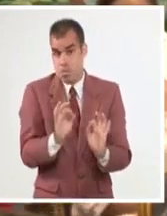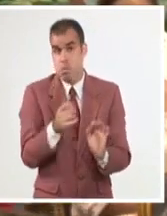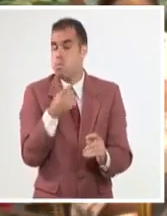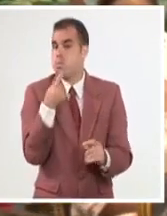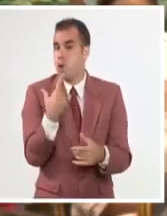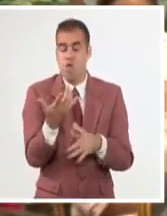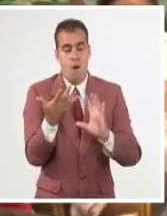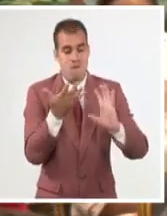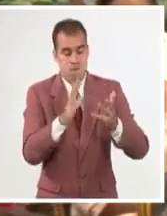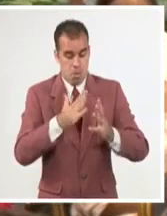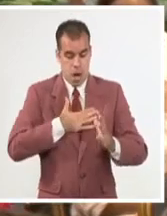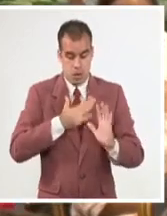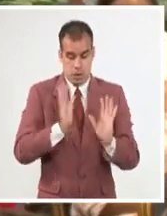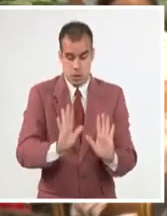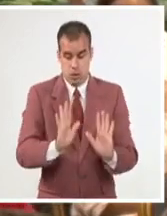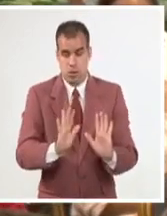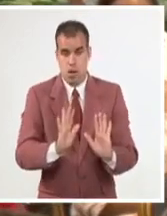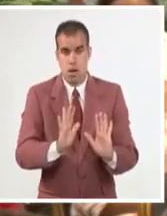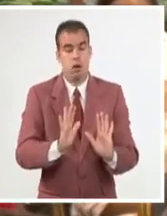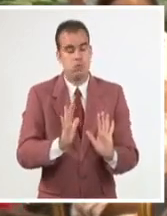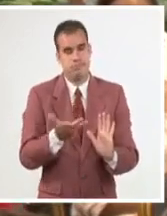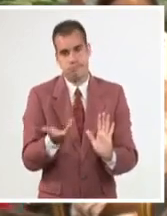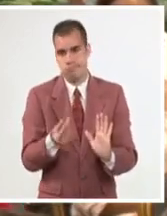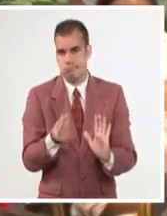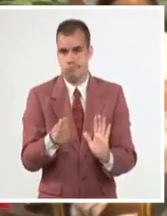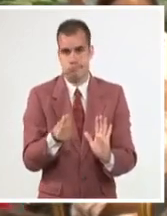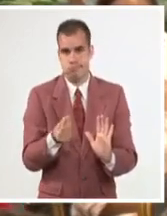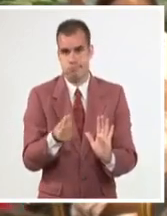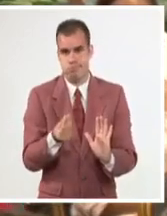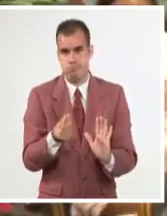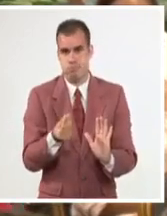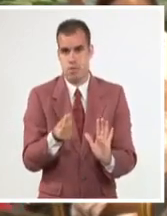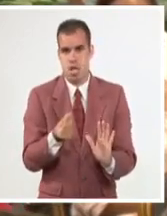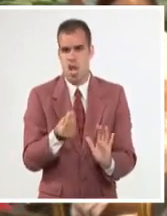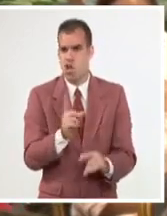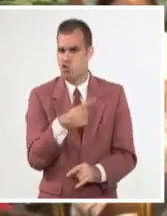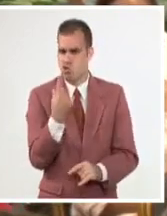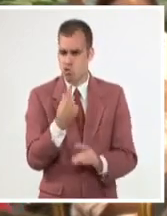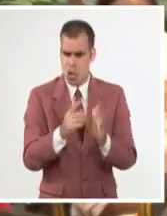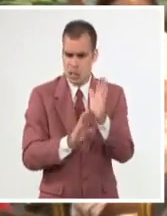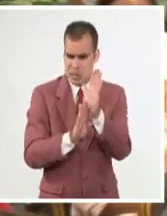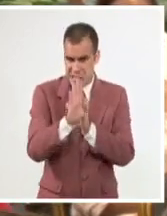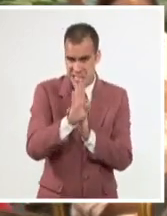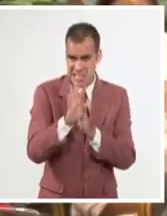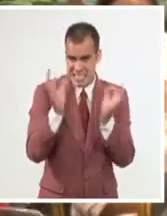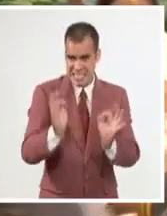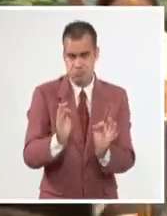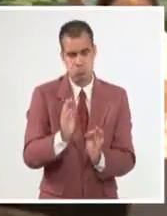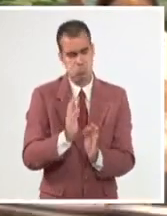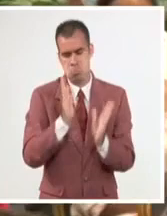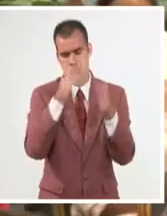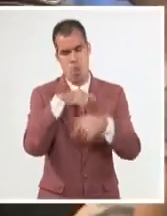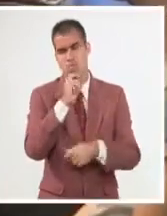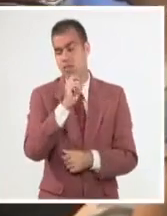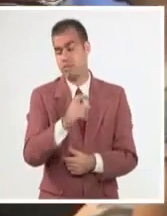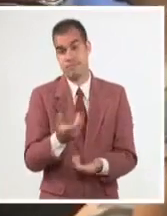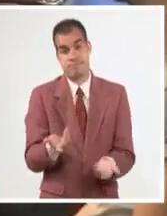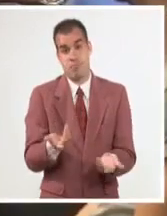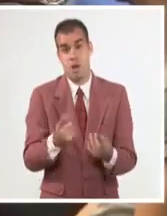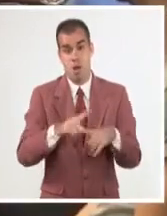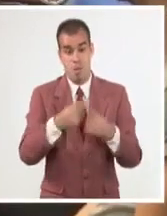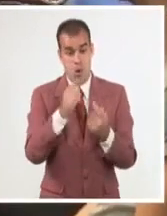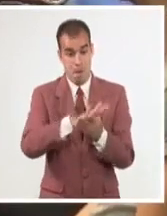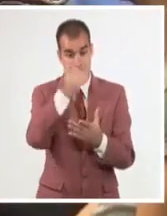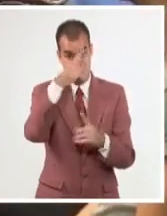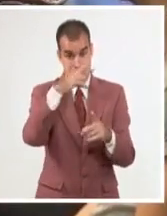del marxismo, nosotros no vamos a entender muy bien nuestras realidades. Porque el marxismo no es solo una